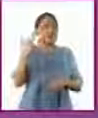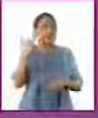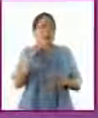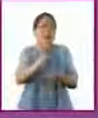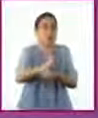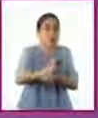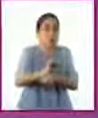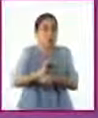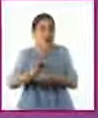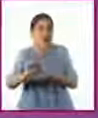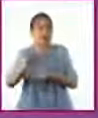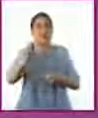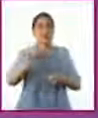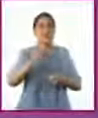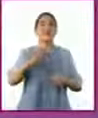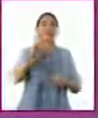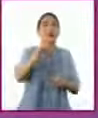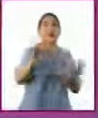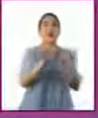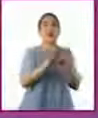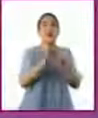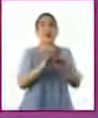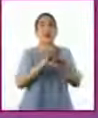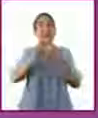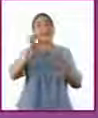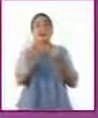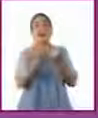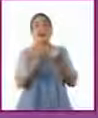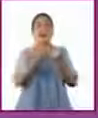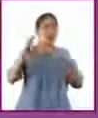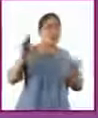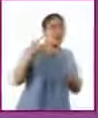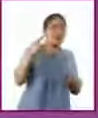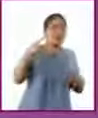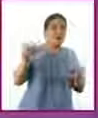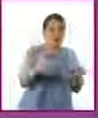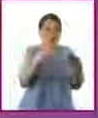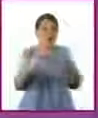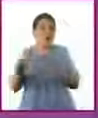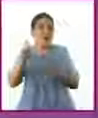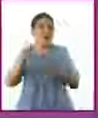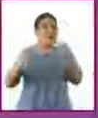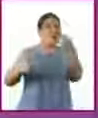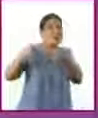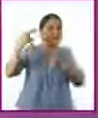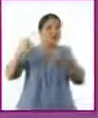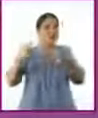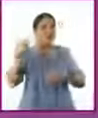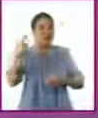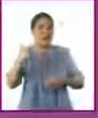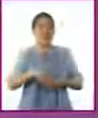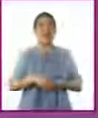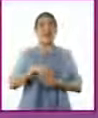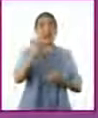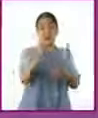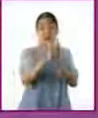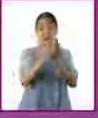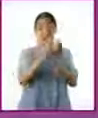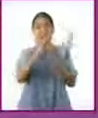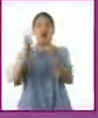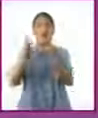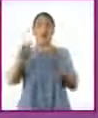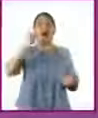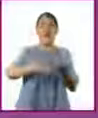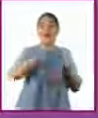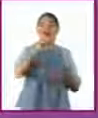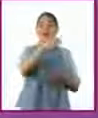ponemos atención, volarán por el aire leves ruidos. Una biblioteca es el hogar de los libros que